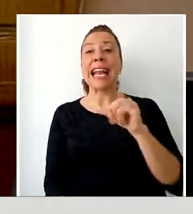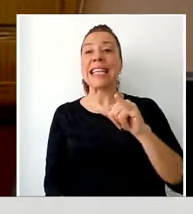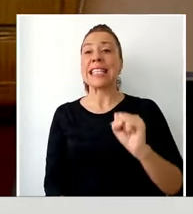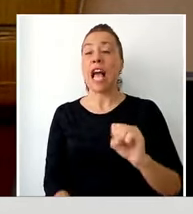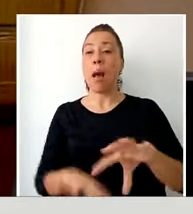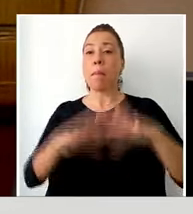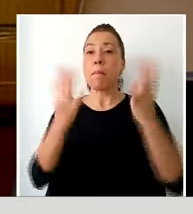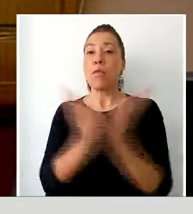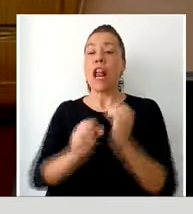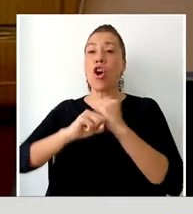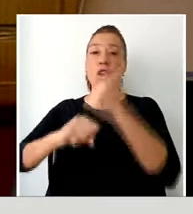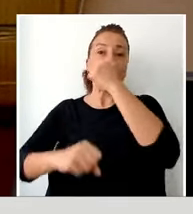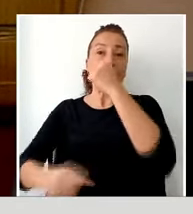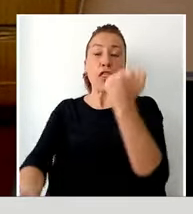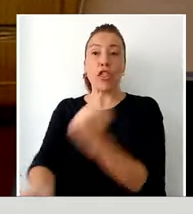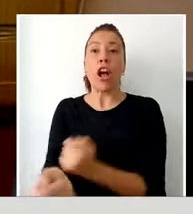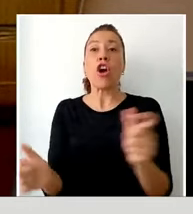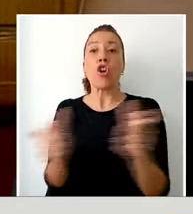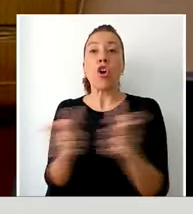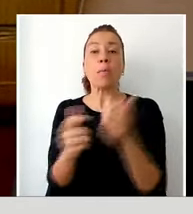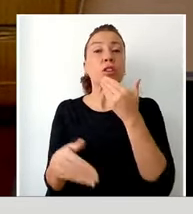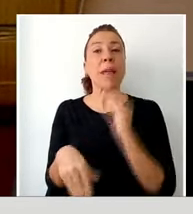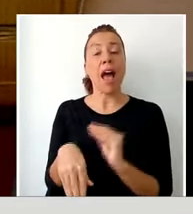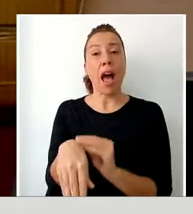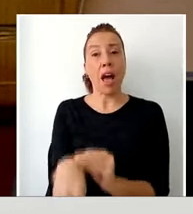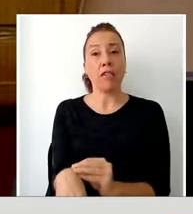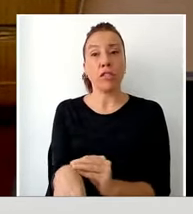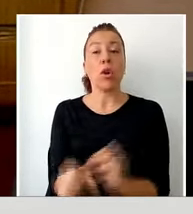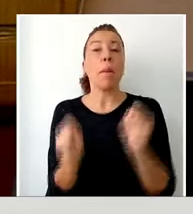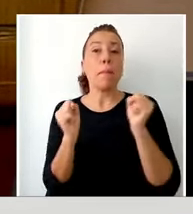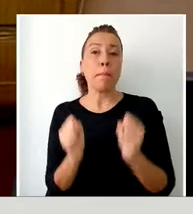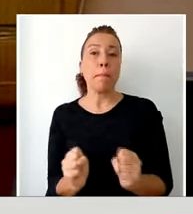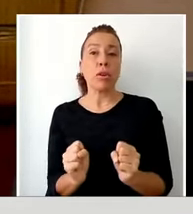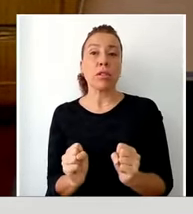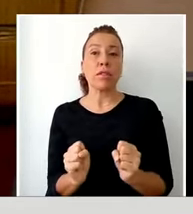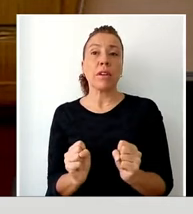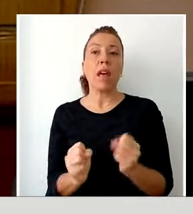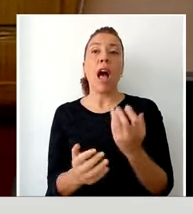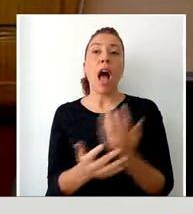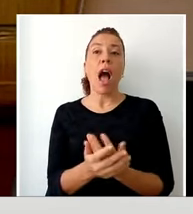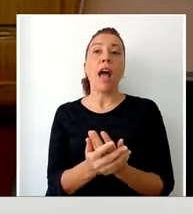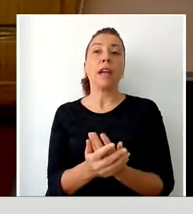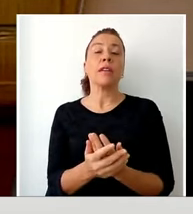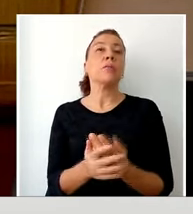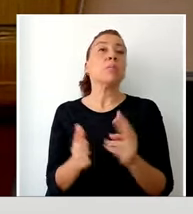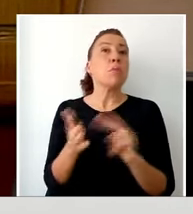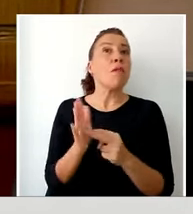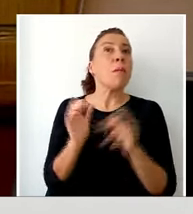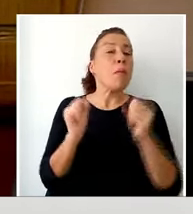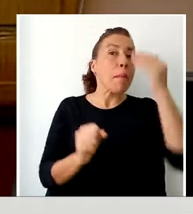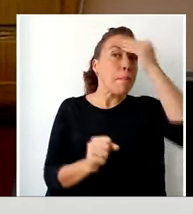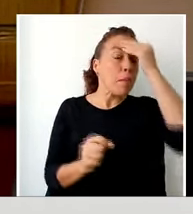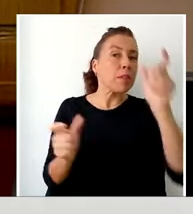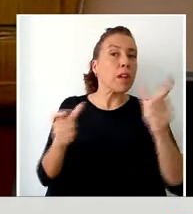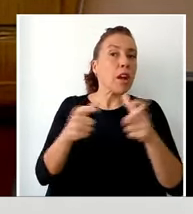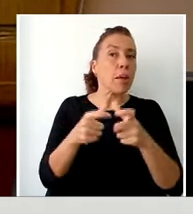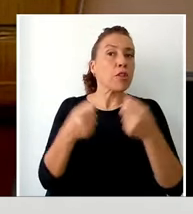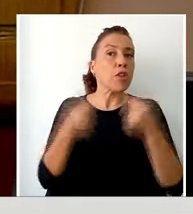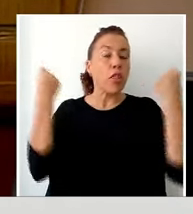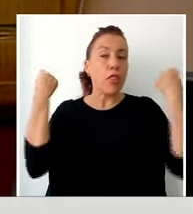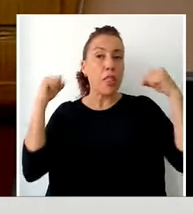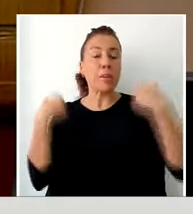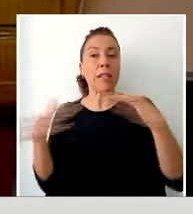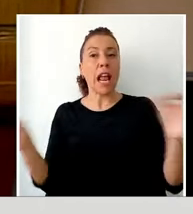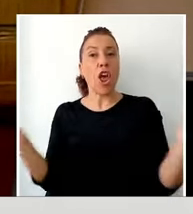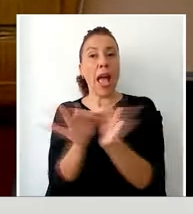tiempo en la comisión fue advertida la posibilidad de abrir algunos flancos que preocupan a la comisión de deporte y que lo expusimos da a nuestra